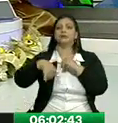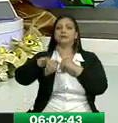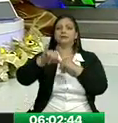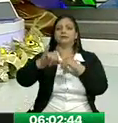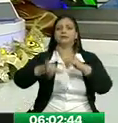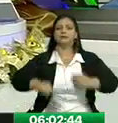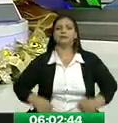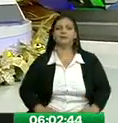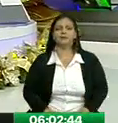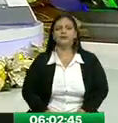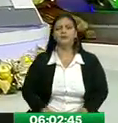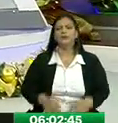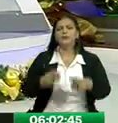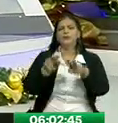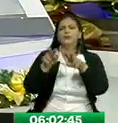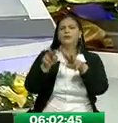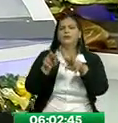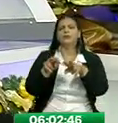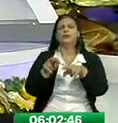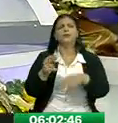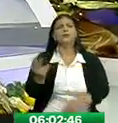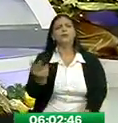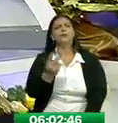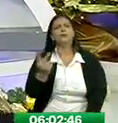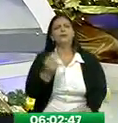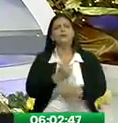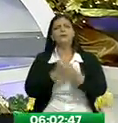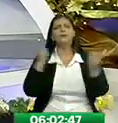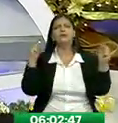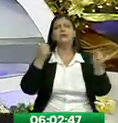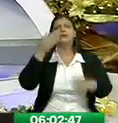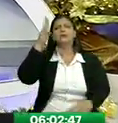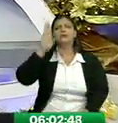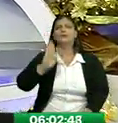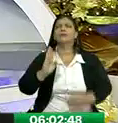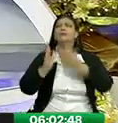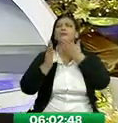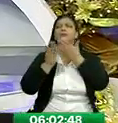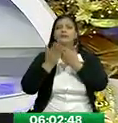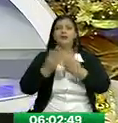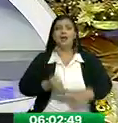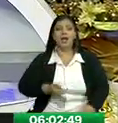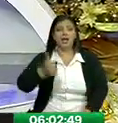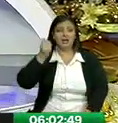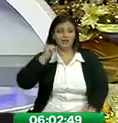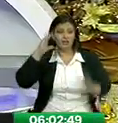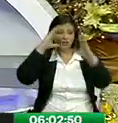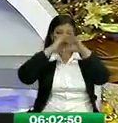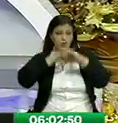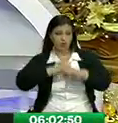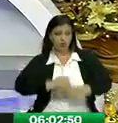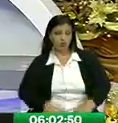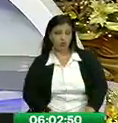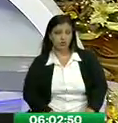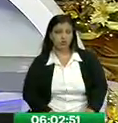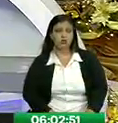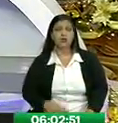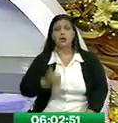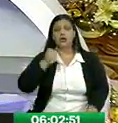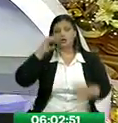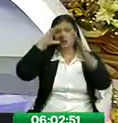Gracias a Dios, afortunadamente. Ayer justamente estaba, ¿sabes que estaba soñando este? No. Yo no sé qué significa. Dicen que los sueños